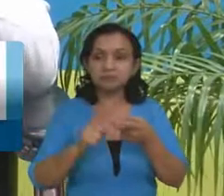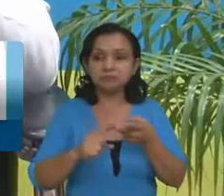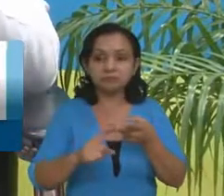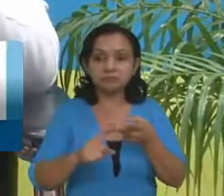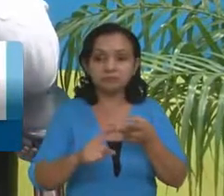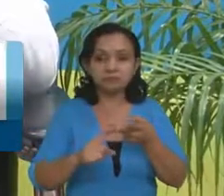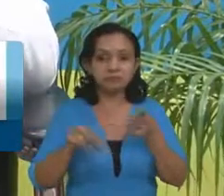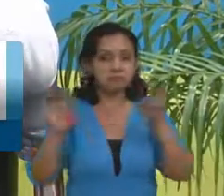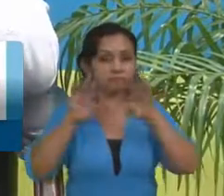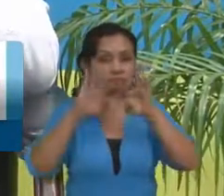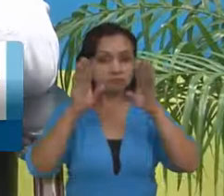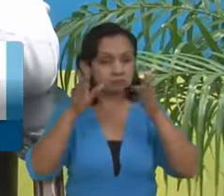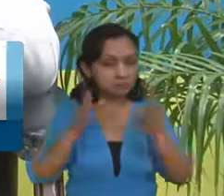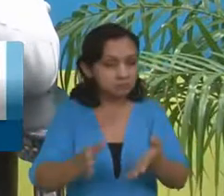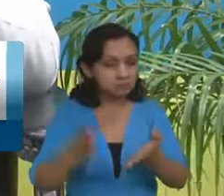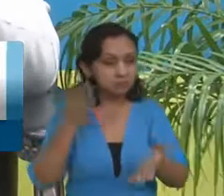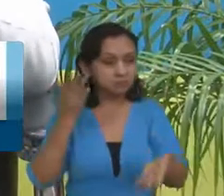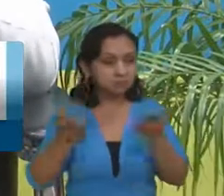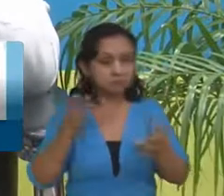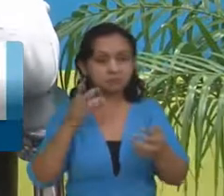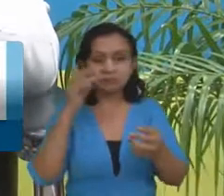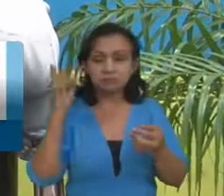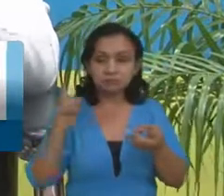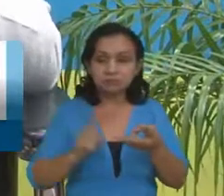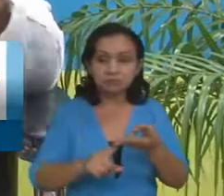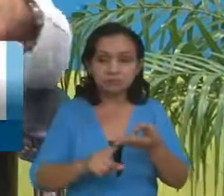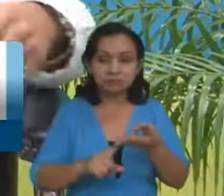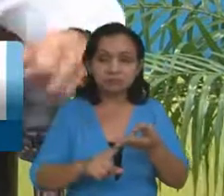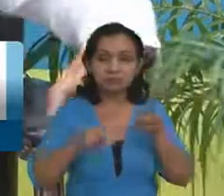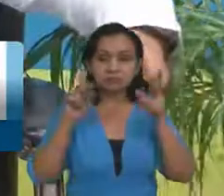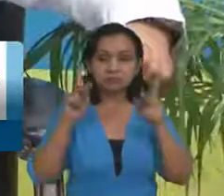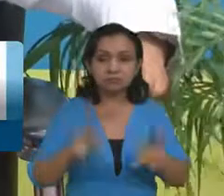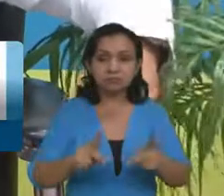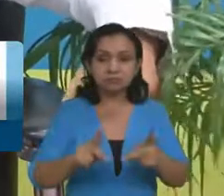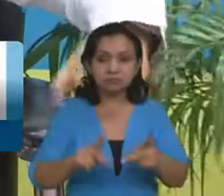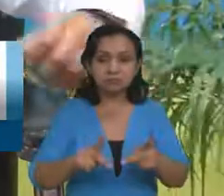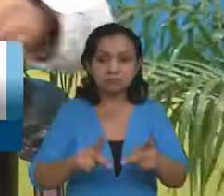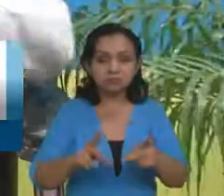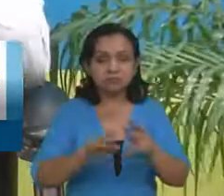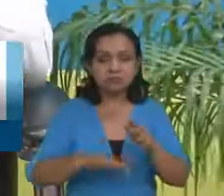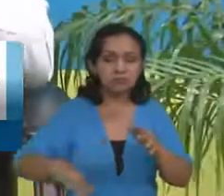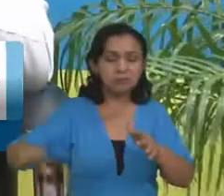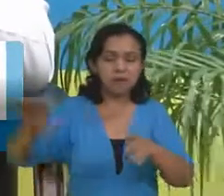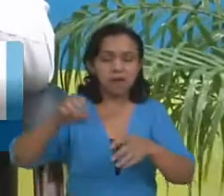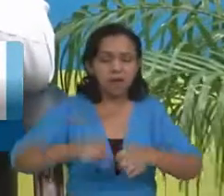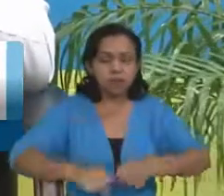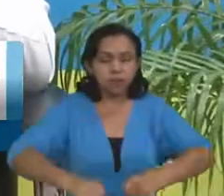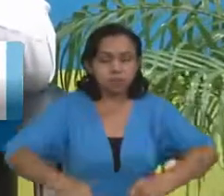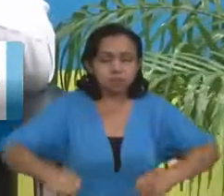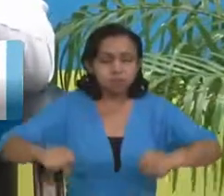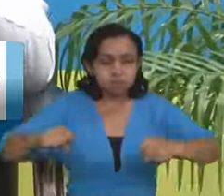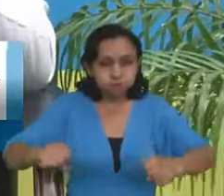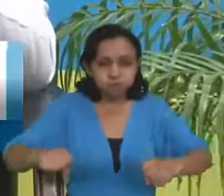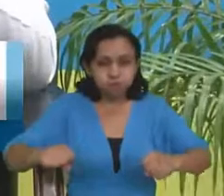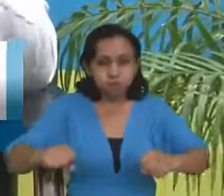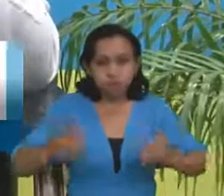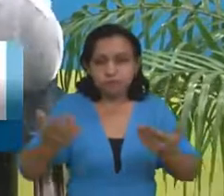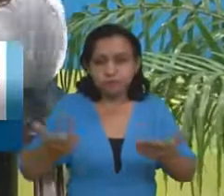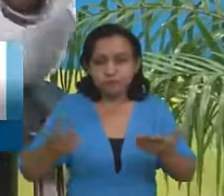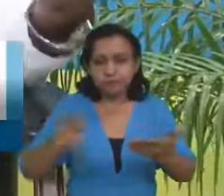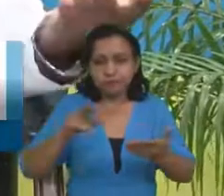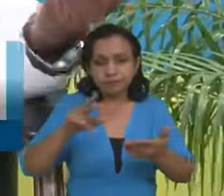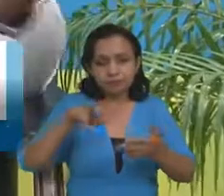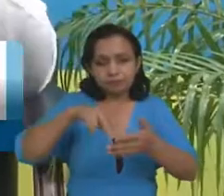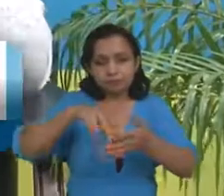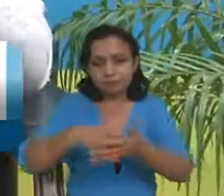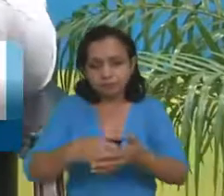una mujer en ese caso, pacientes que tengan sobrepeso, sí, sí, ¿verdad? No es lo mismo que se